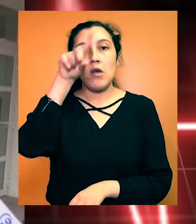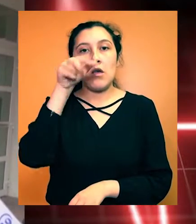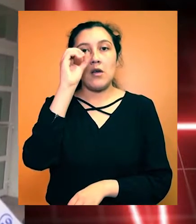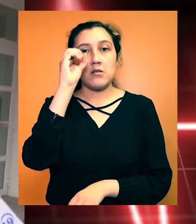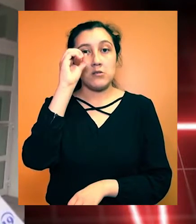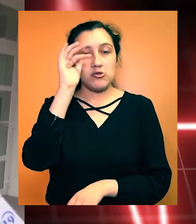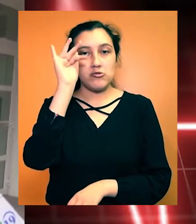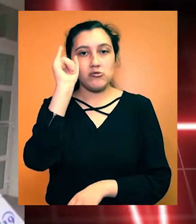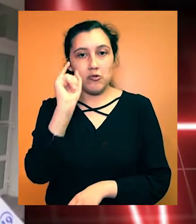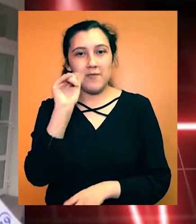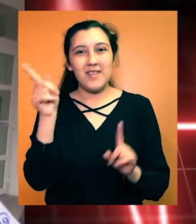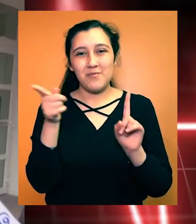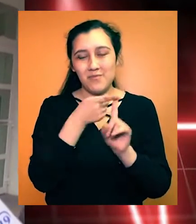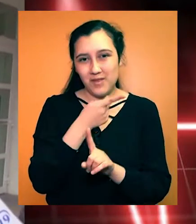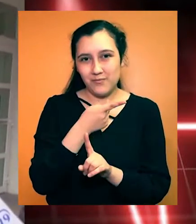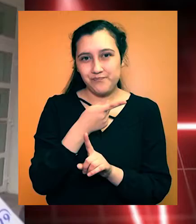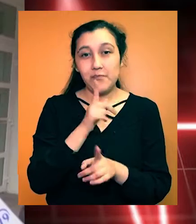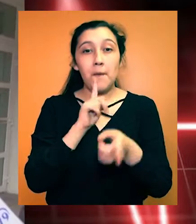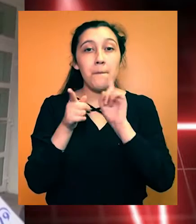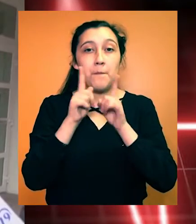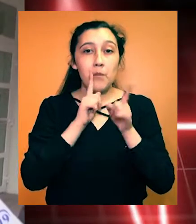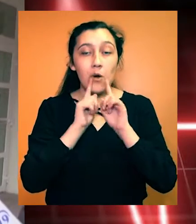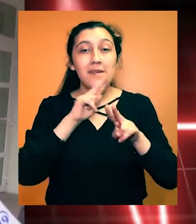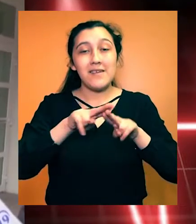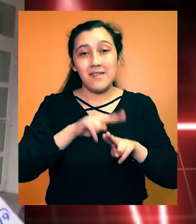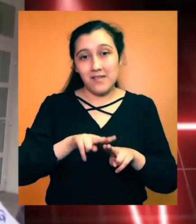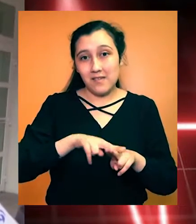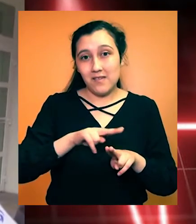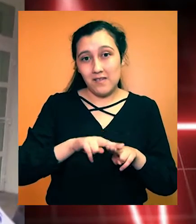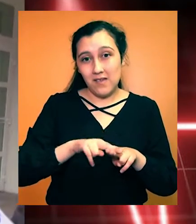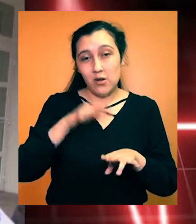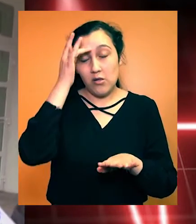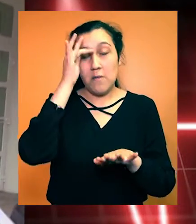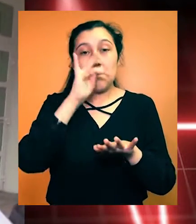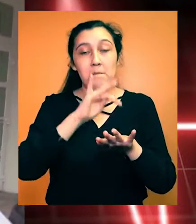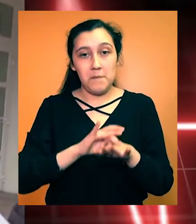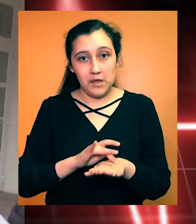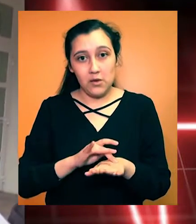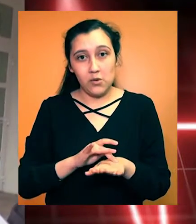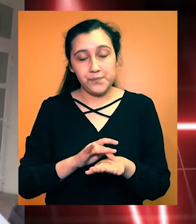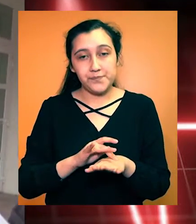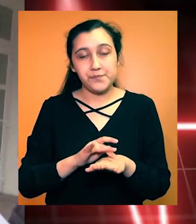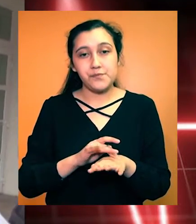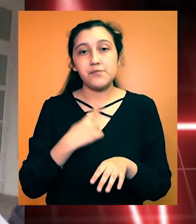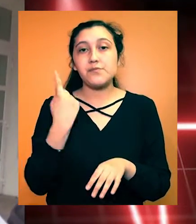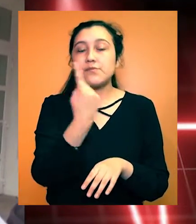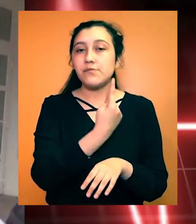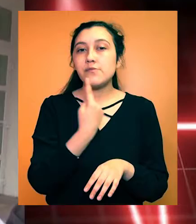al primer examen que se practicó médico, que se practicó en el CEFAM. Sin perjuicio de aquello, nosotros no solo